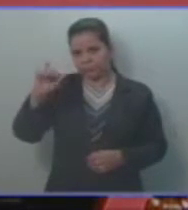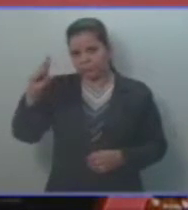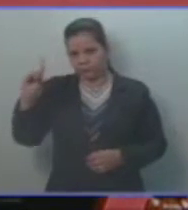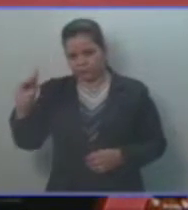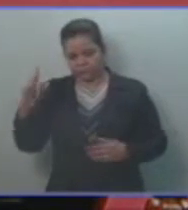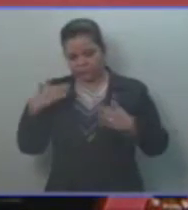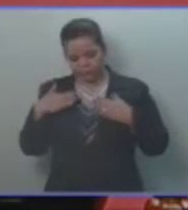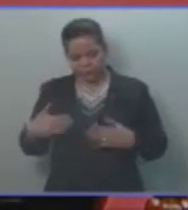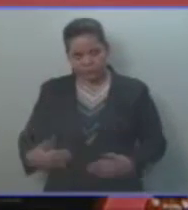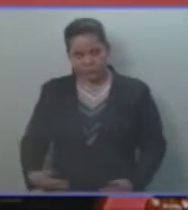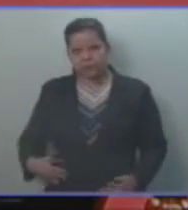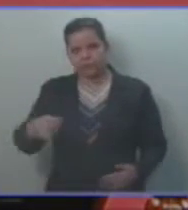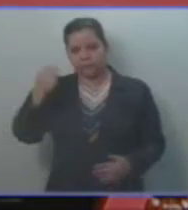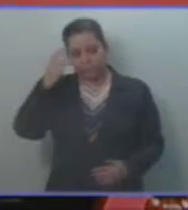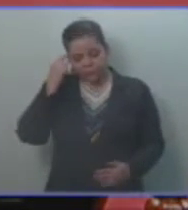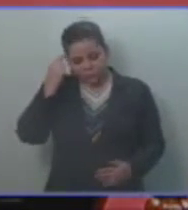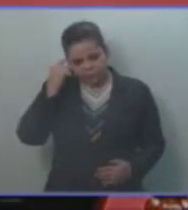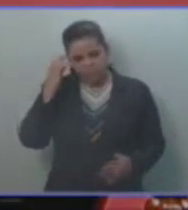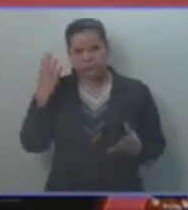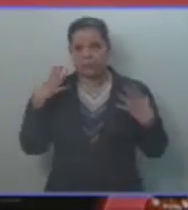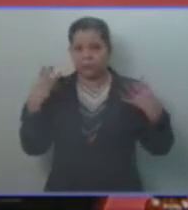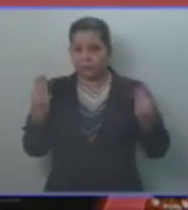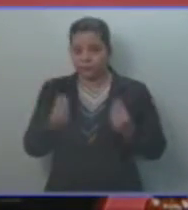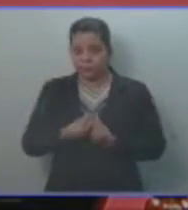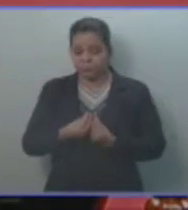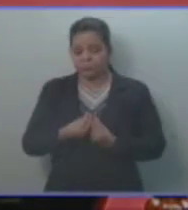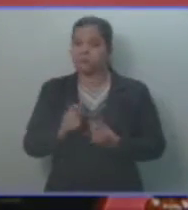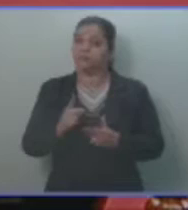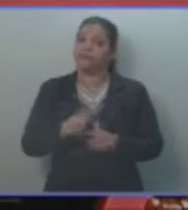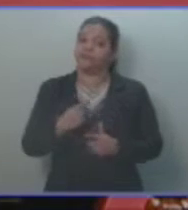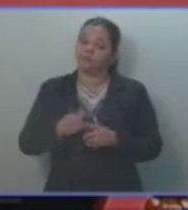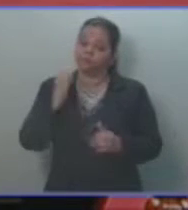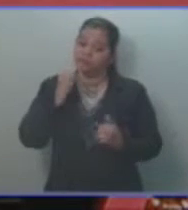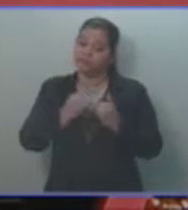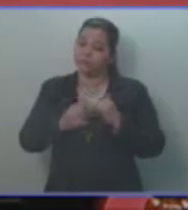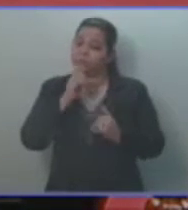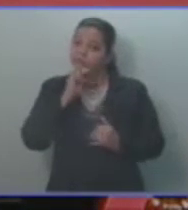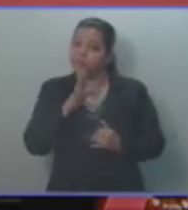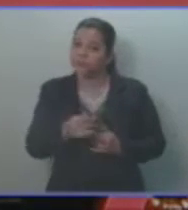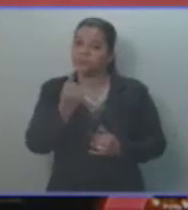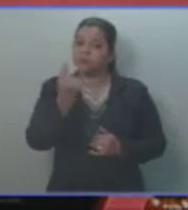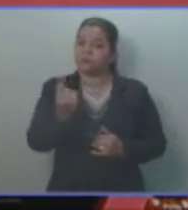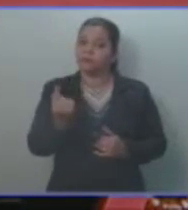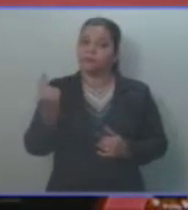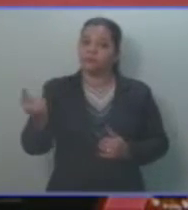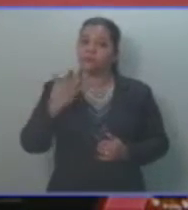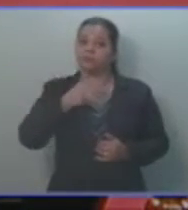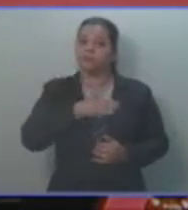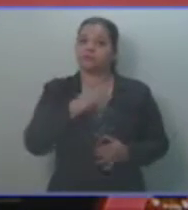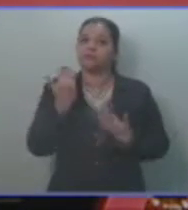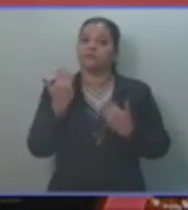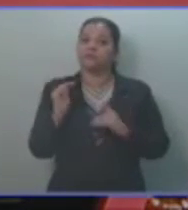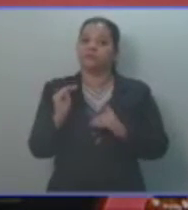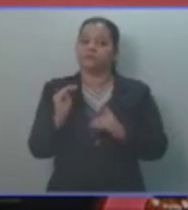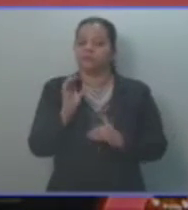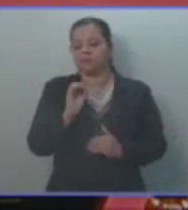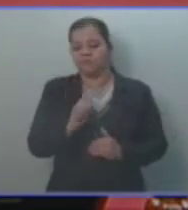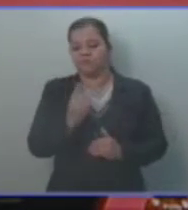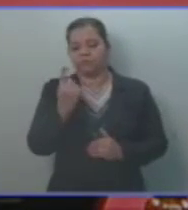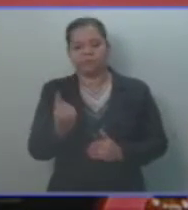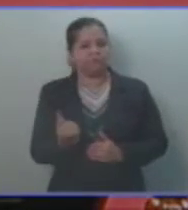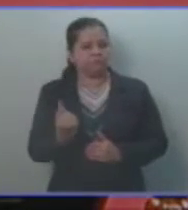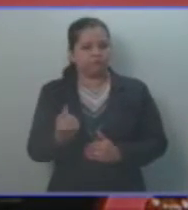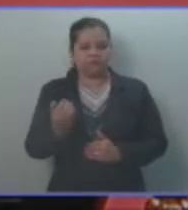sociales, que la parte final del artículo citado habla de las personas con limitaciones o